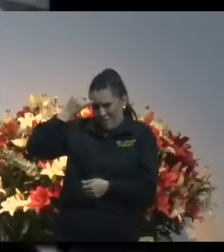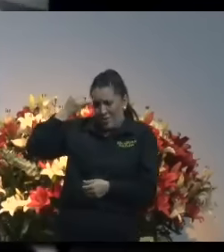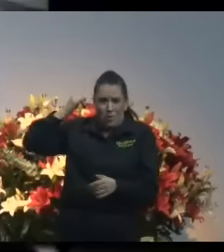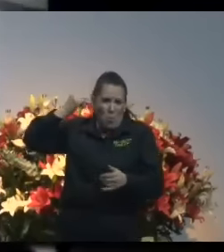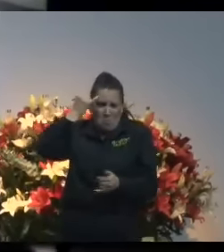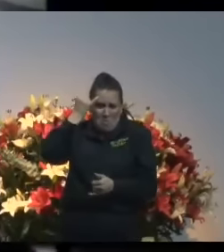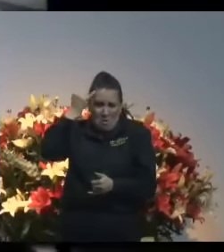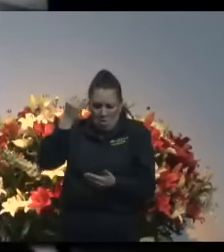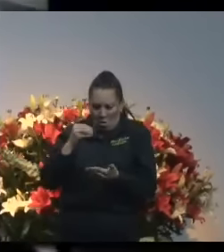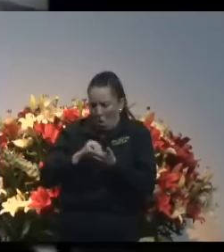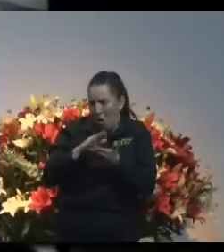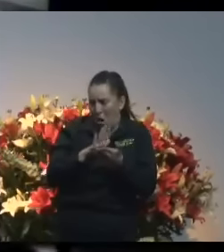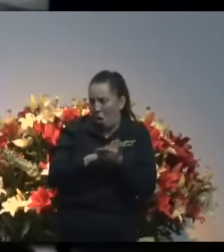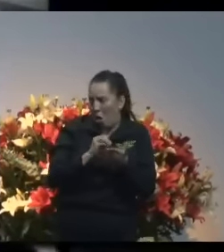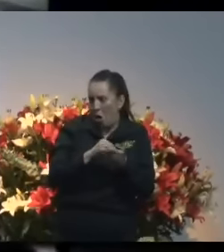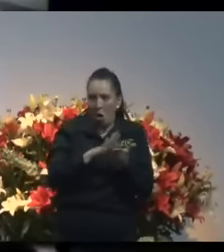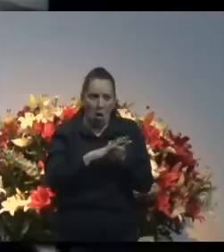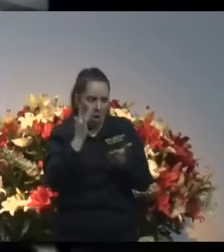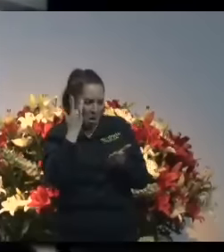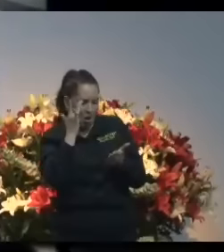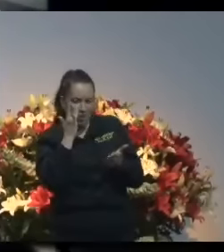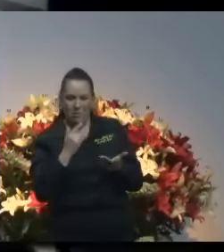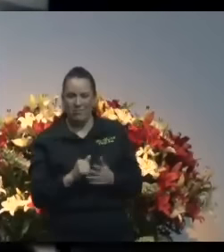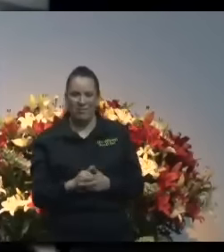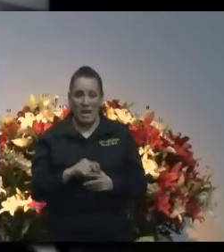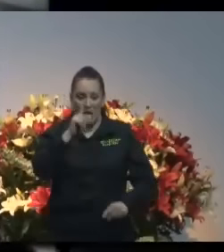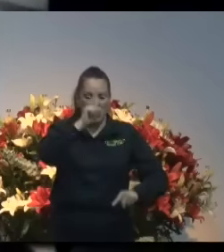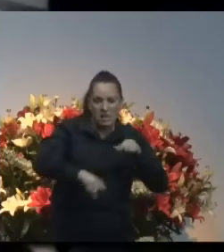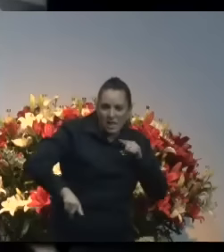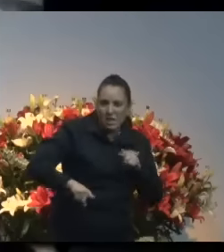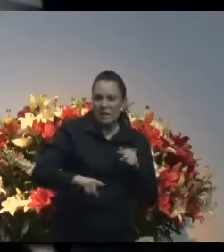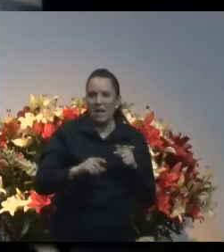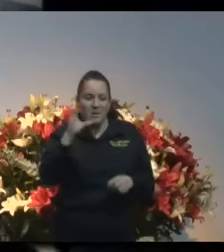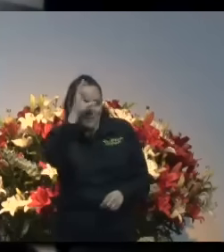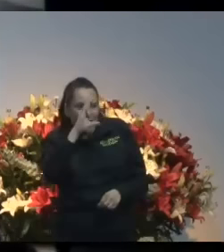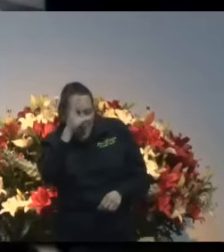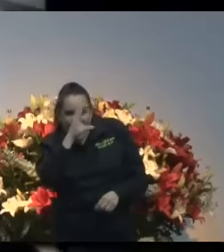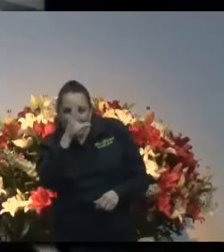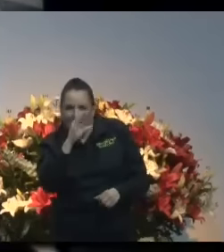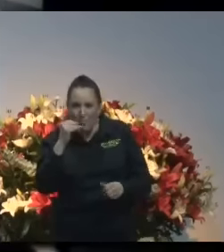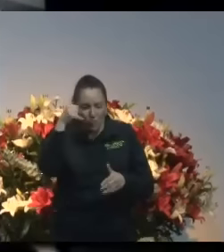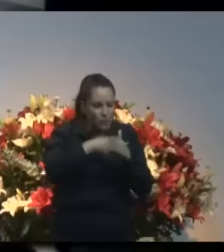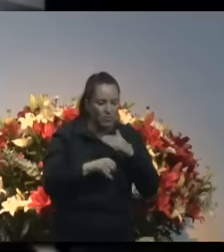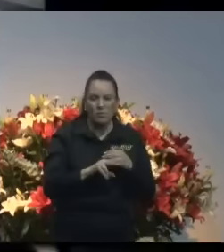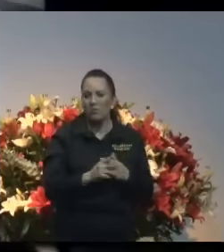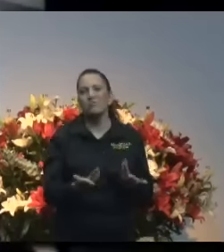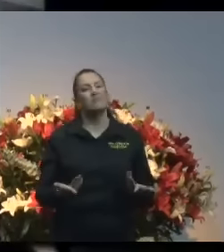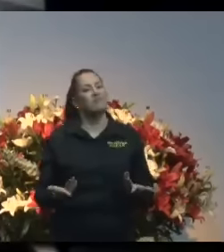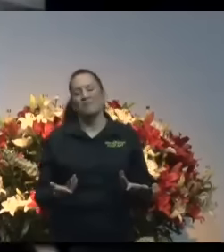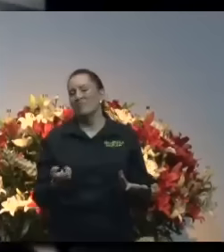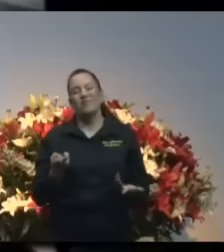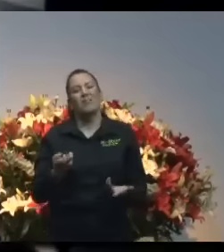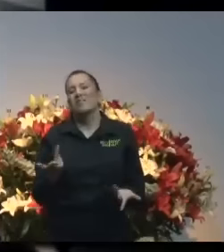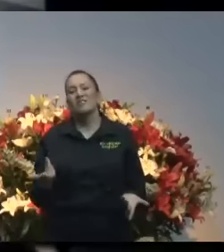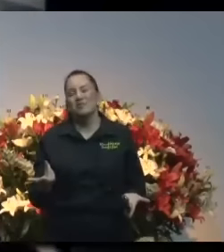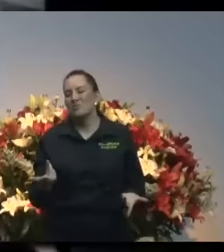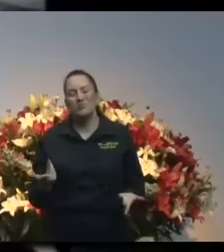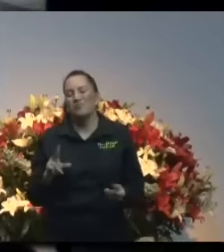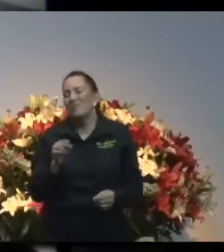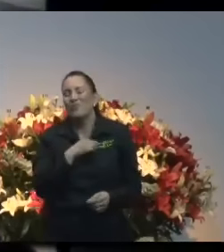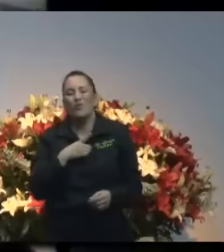meter pues, lo académico, lo científico, a los expertos, sin ideología. Yo creo que la educación no tiene que